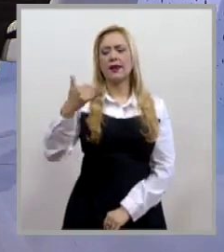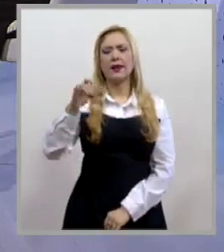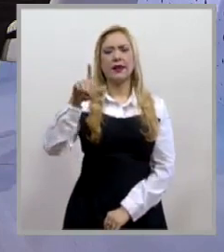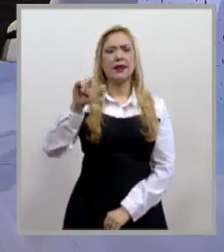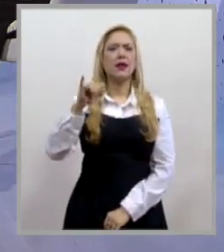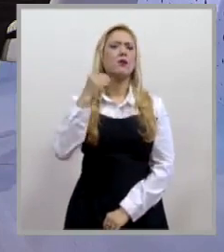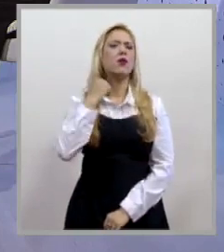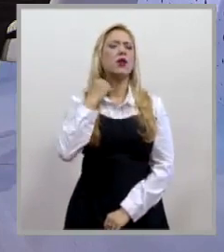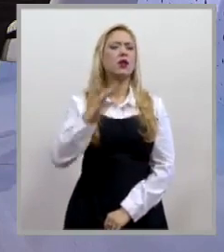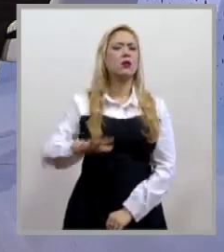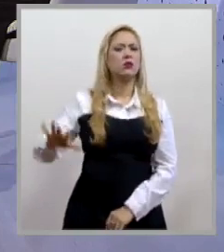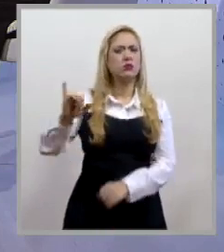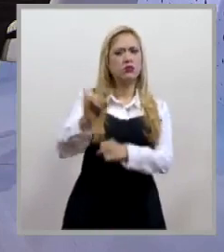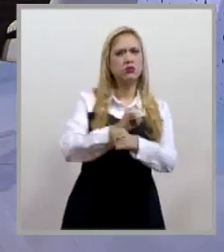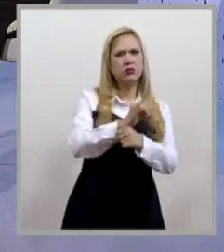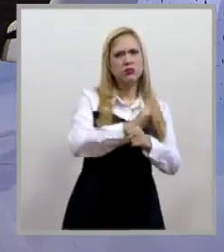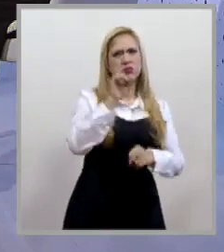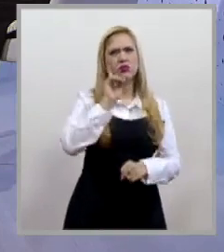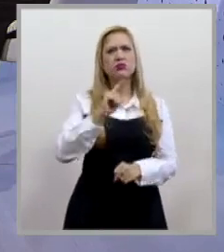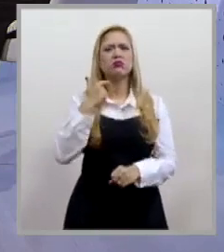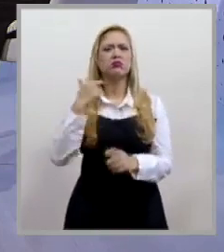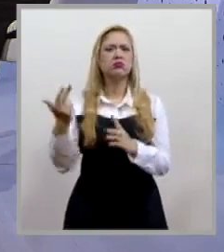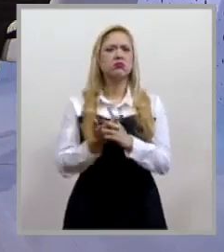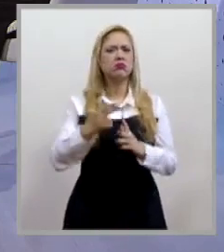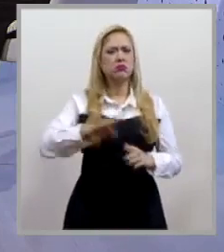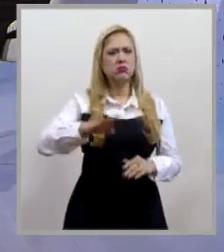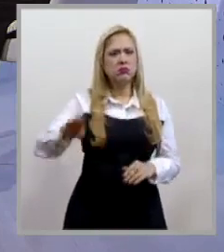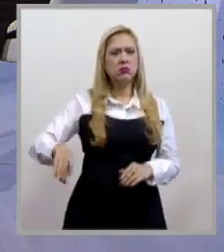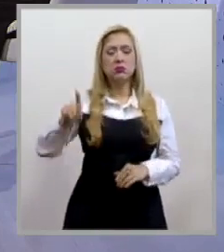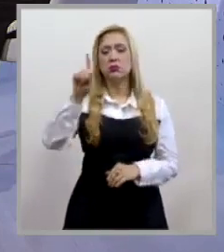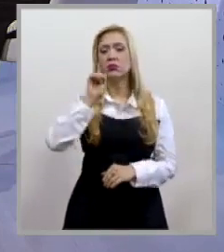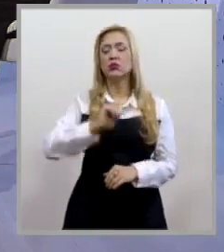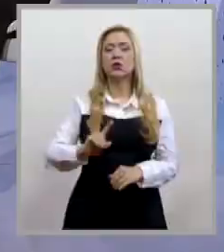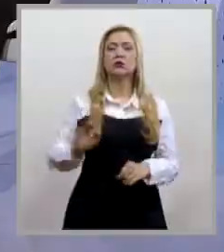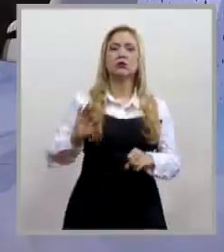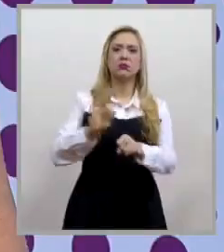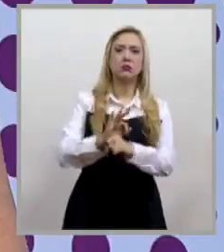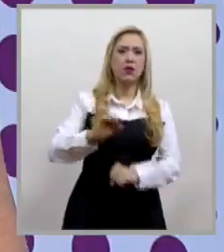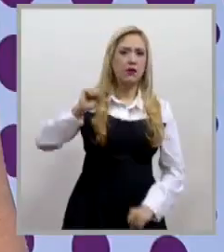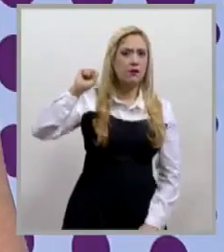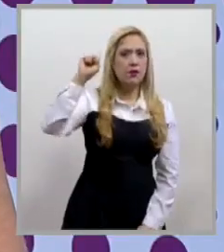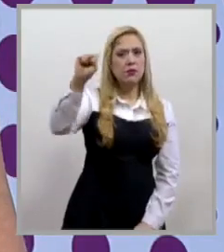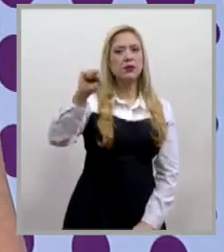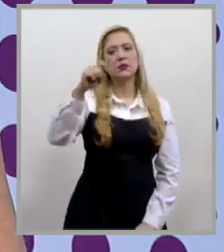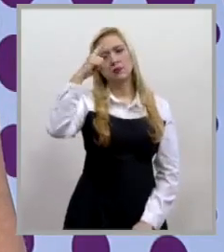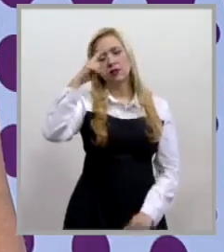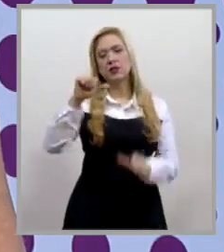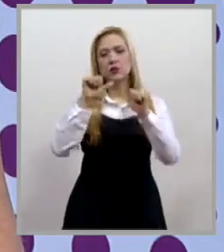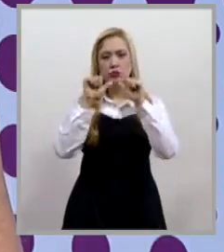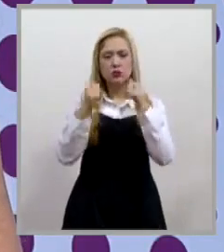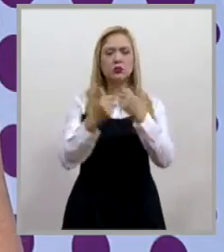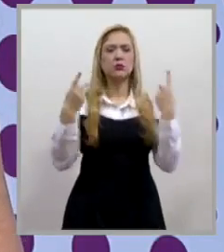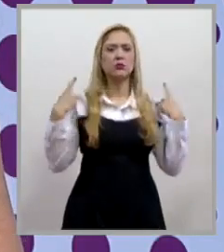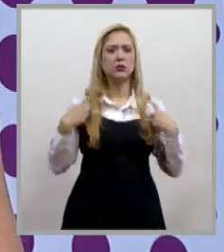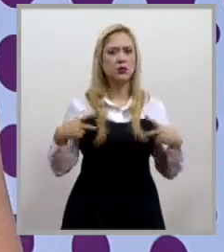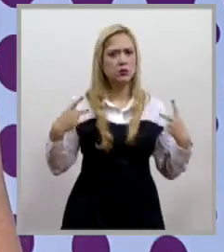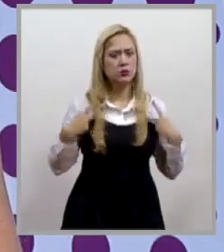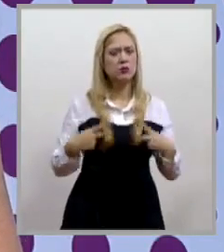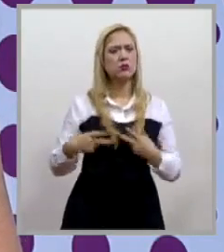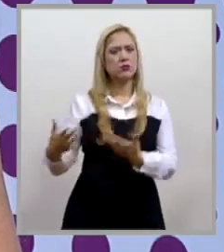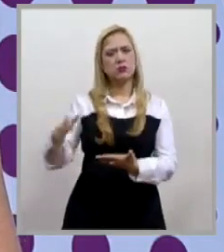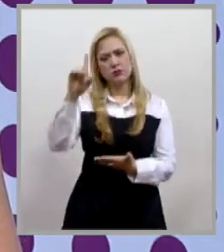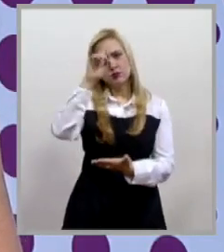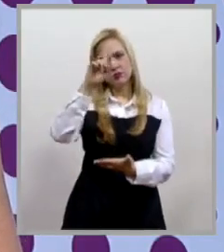Observatorio Ciudadano Nacional para el Feminicidio, abogada feminista, fundadora y directora ejecutiva de la organización Justicia Pro Persona, asesora jurídica